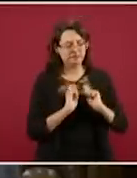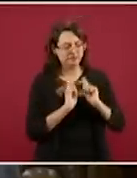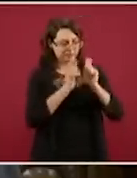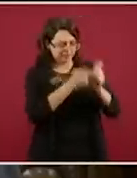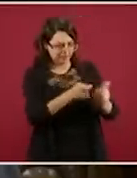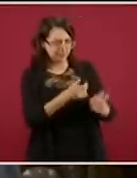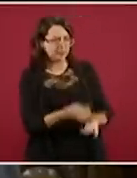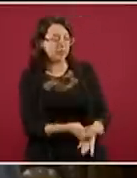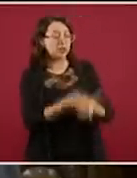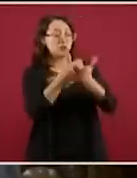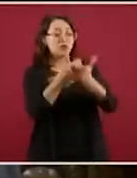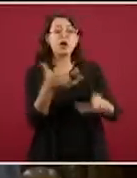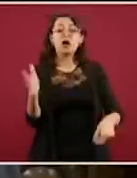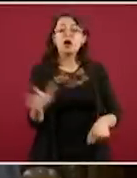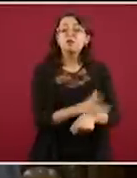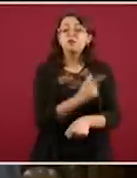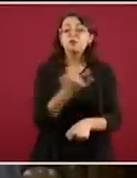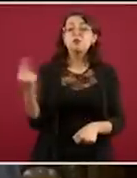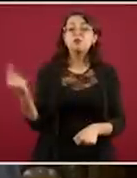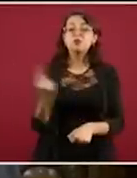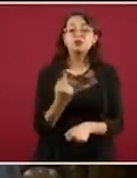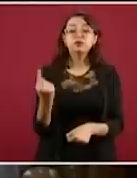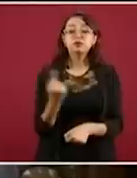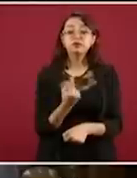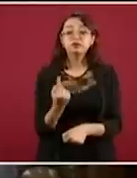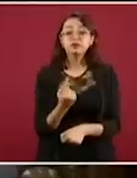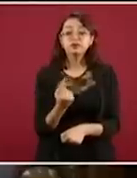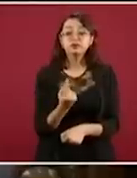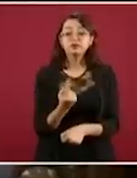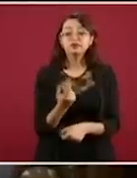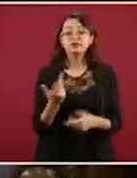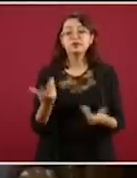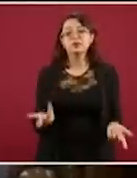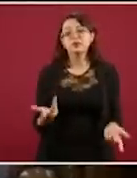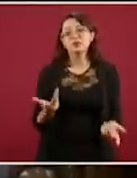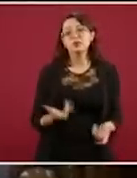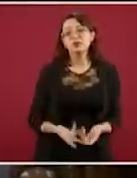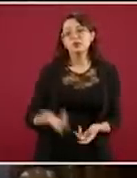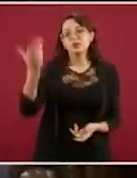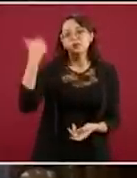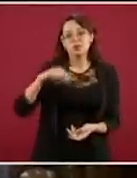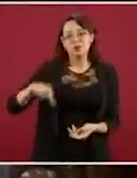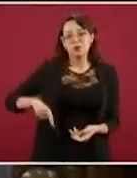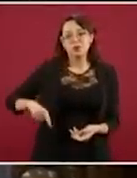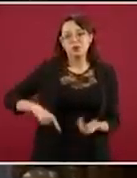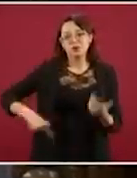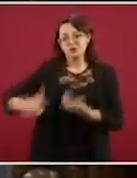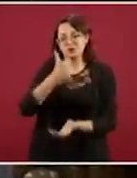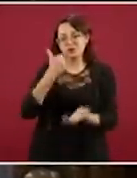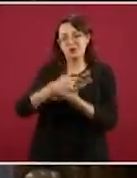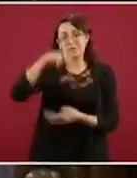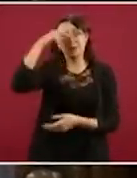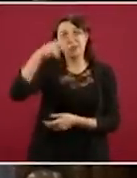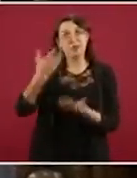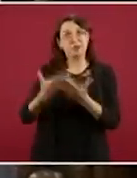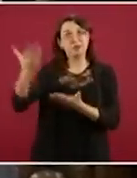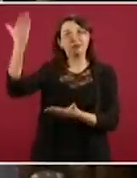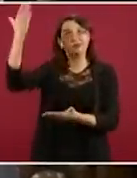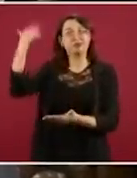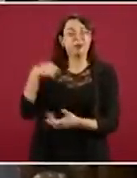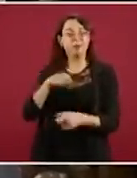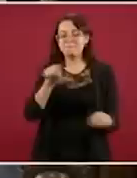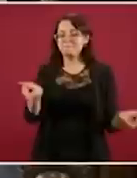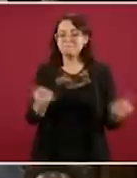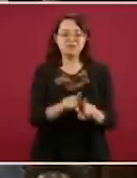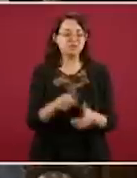esto, porque pues desde el gobierno de la ciudad me está ayudando en esta